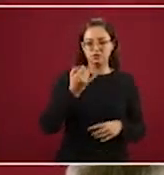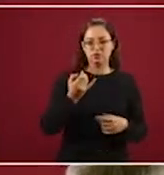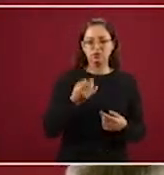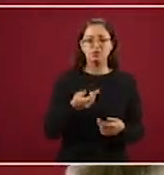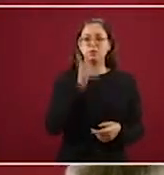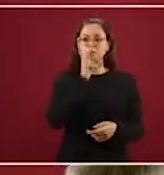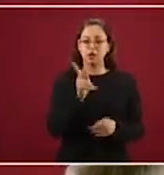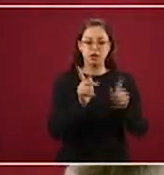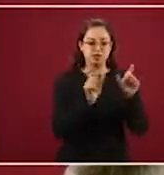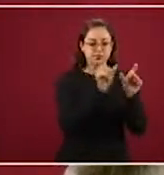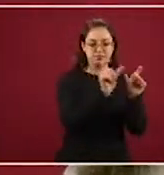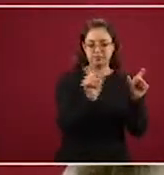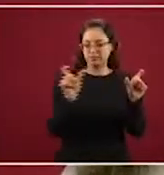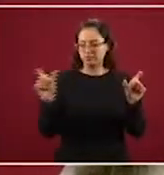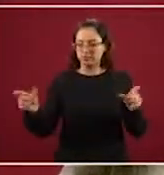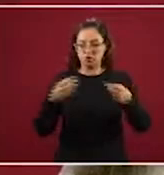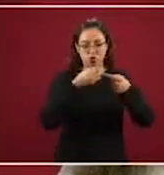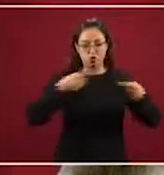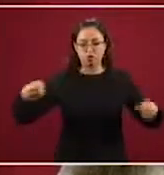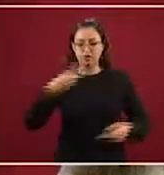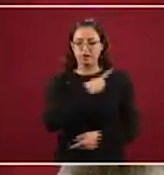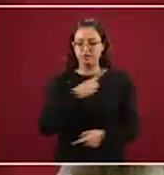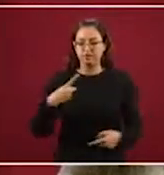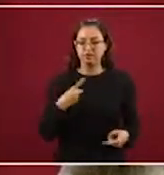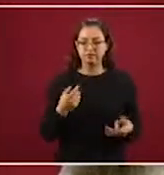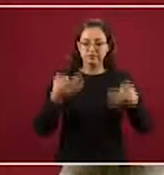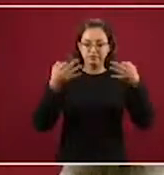las palabras donde deben de ir.